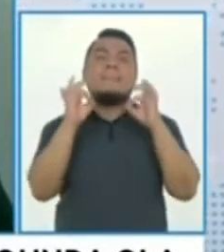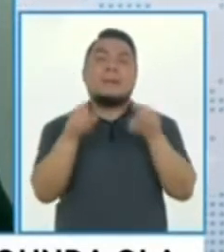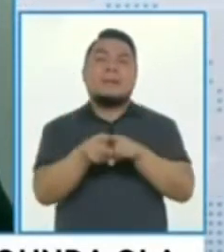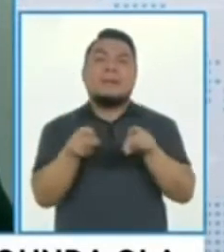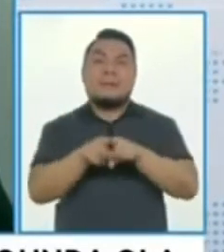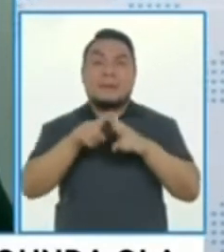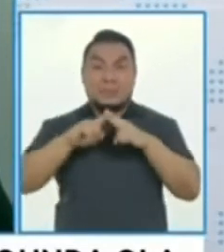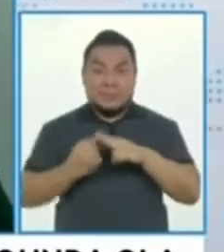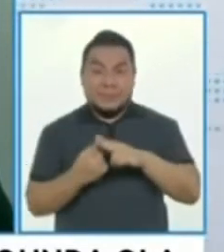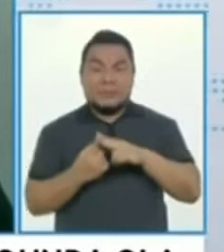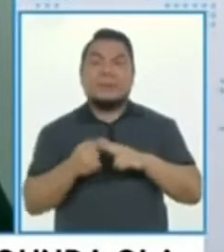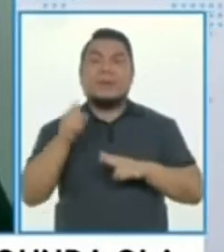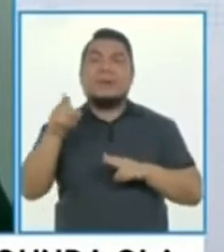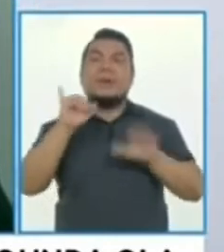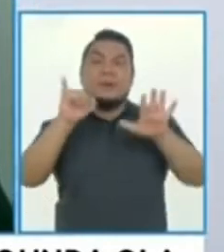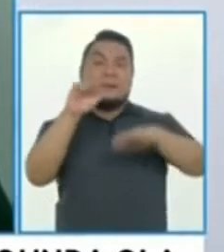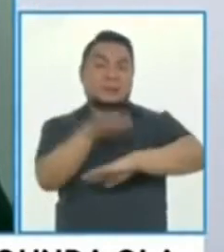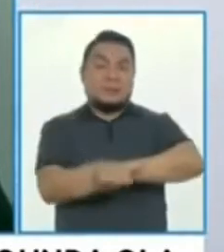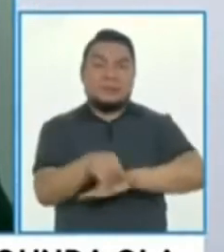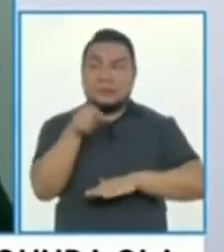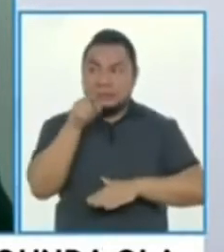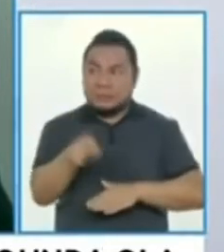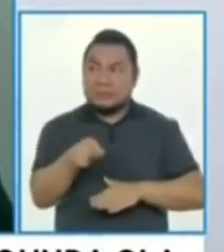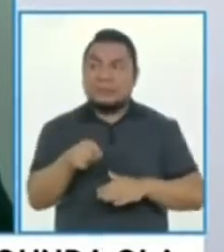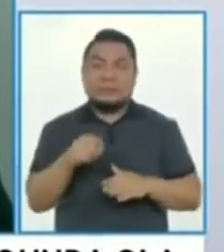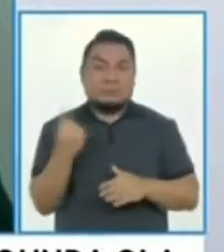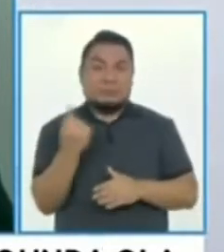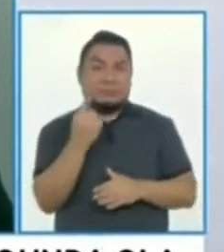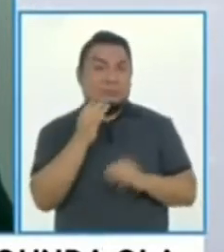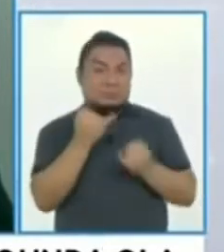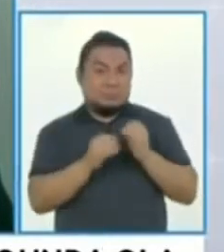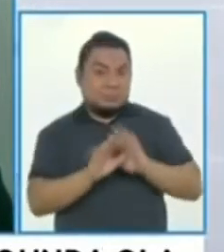incluso empieza 6 de la tarde. ¿Esto va a ser suficiente?